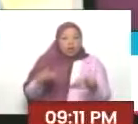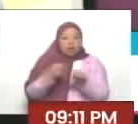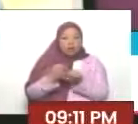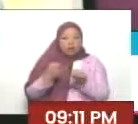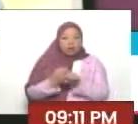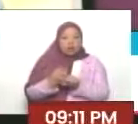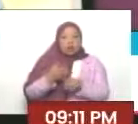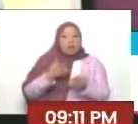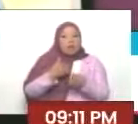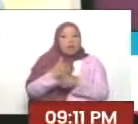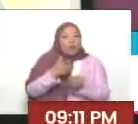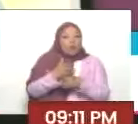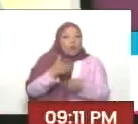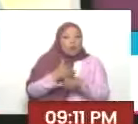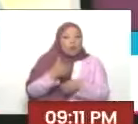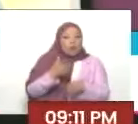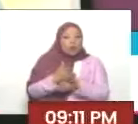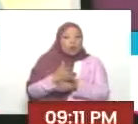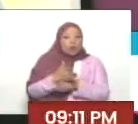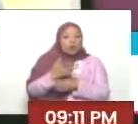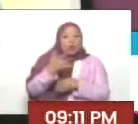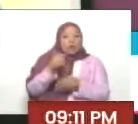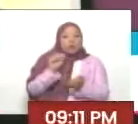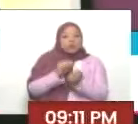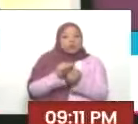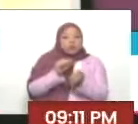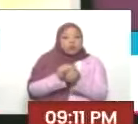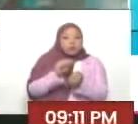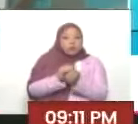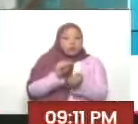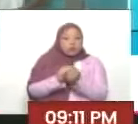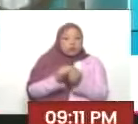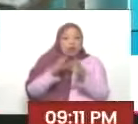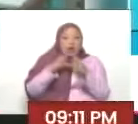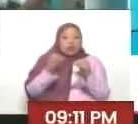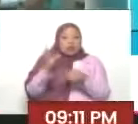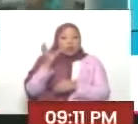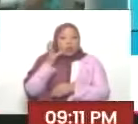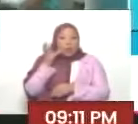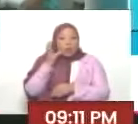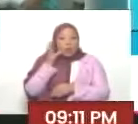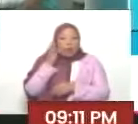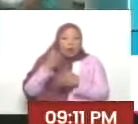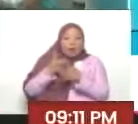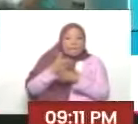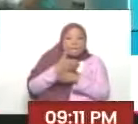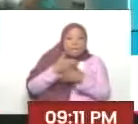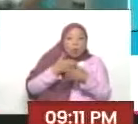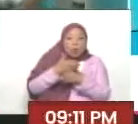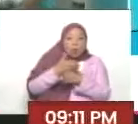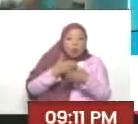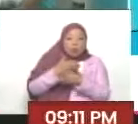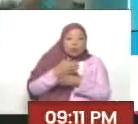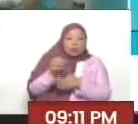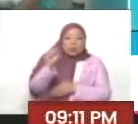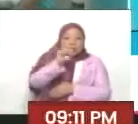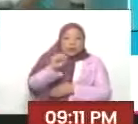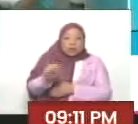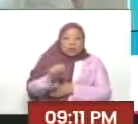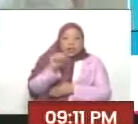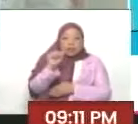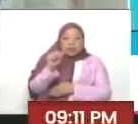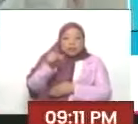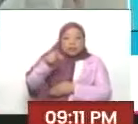es de madera, donde se seca el cacao, es de madera, todo de madera. Por eso que el SAPI no